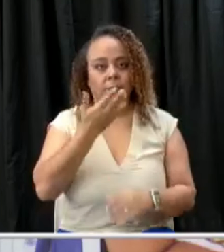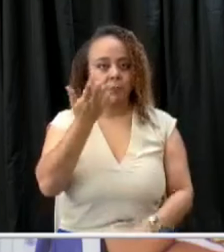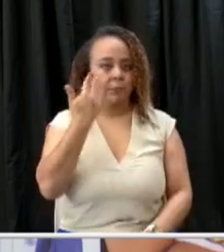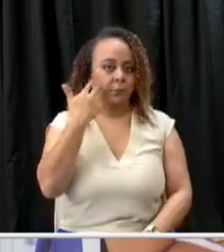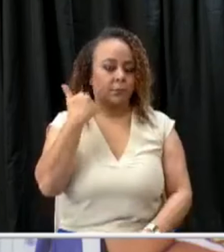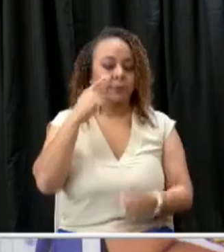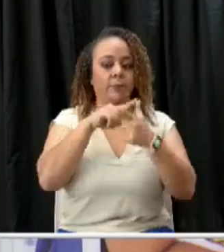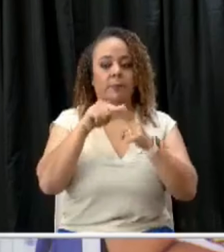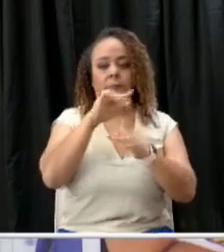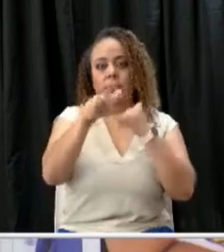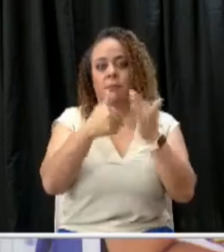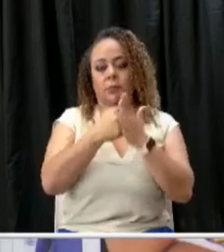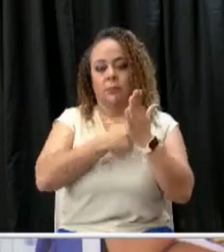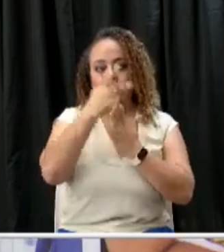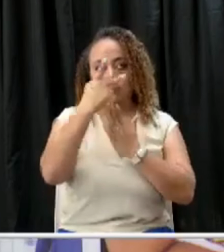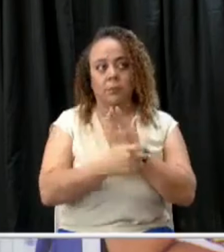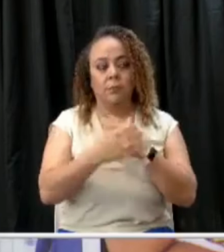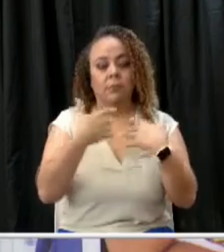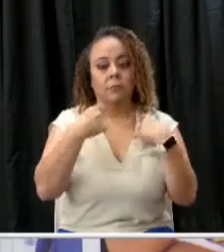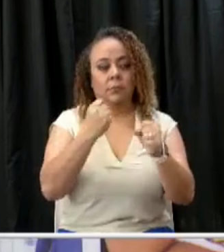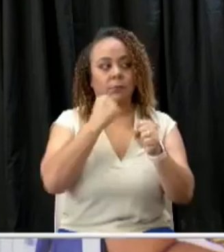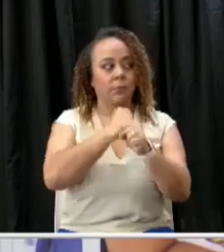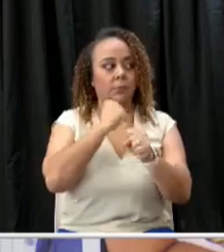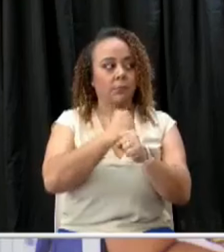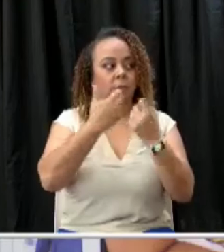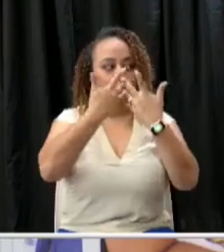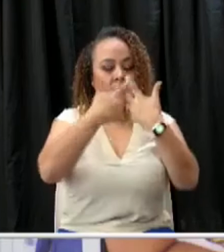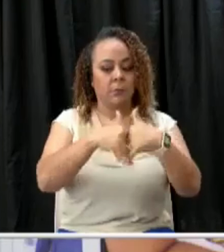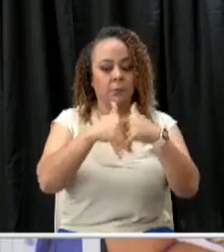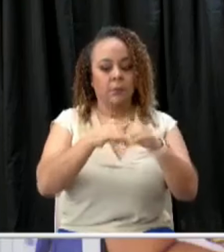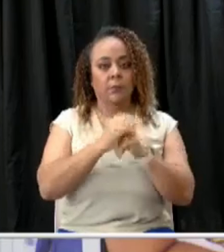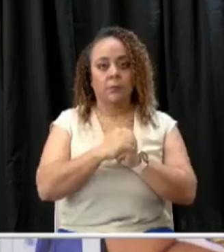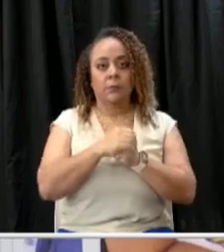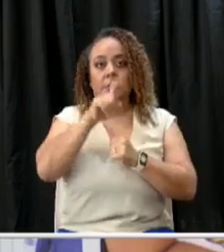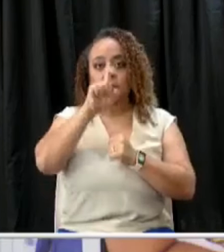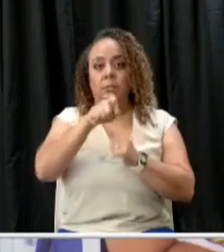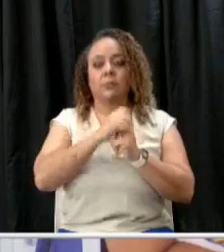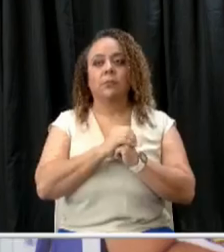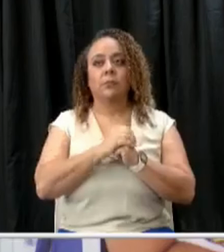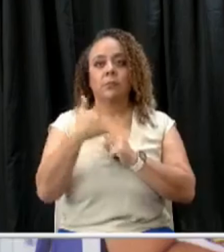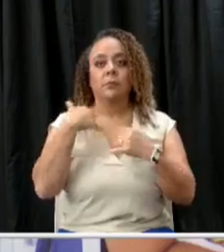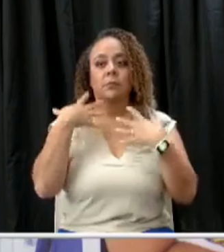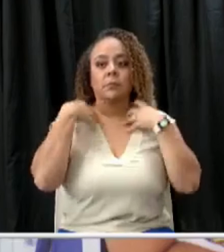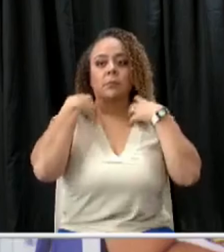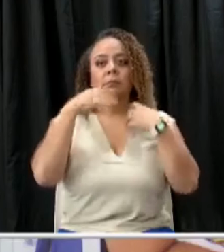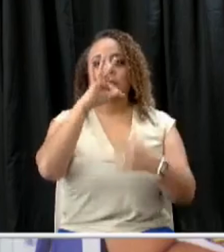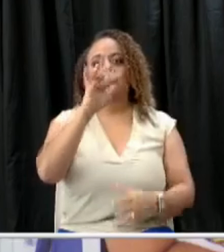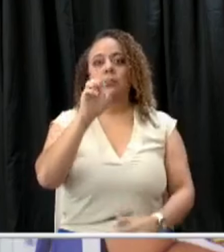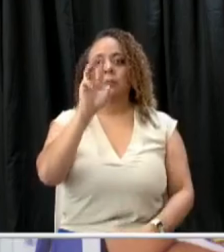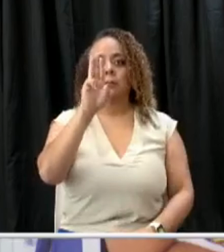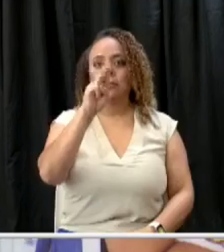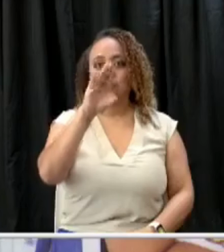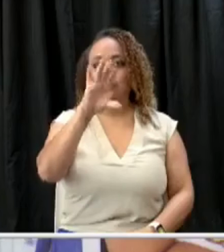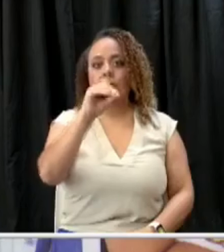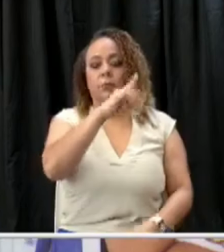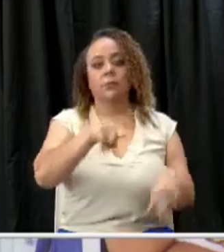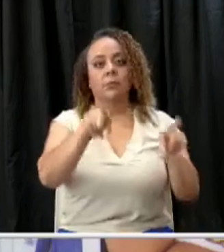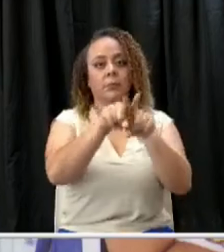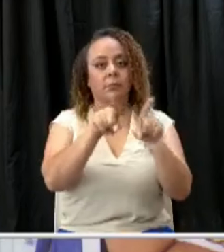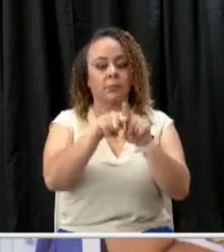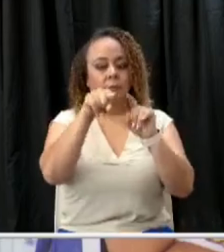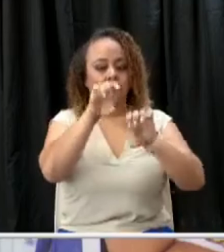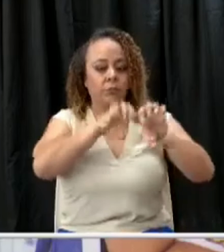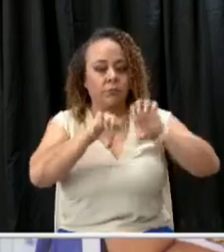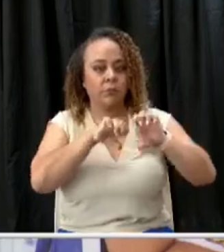por ejemplo, todo programa de salud ocupacional de empresa tiene que tomar en cuenta el estrés térmico y tiene que tomar en cuenta las